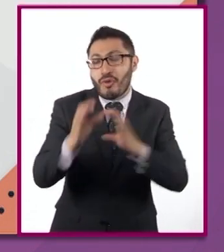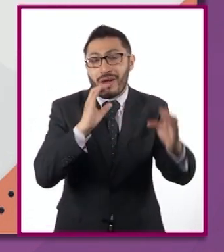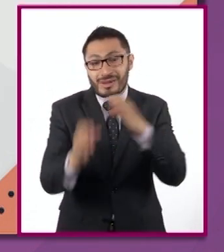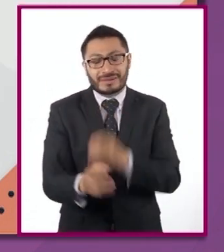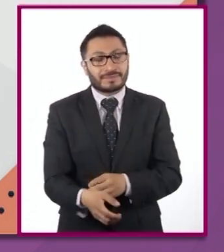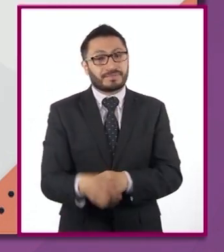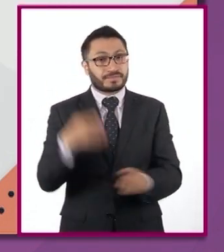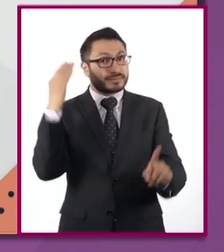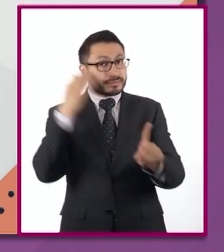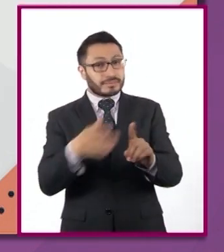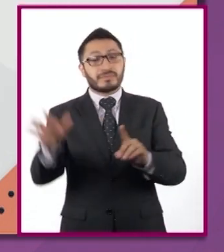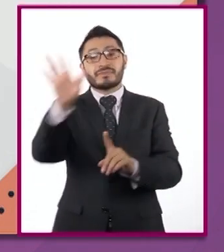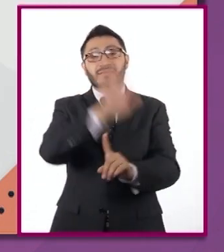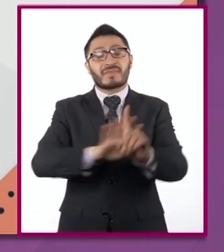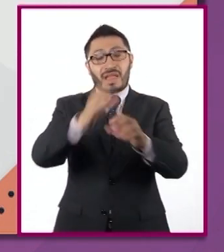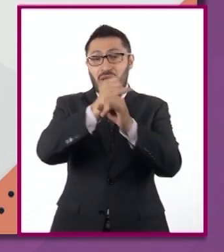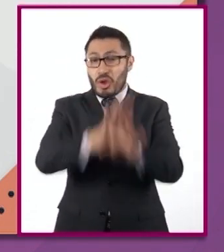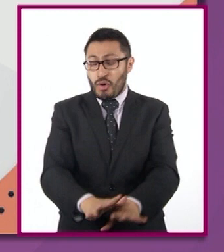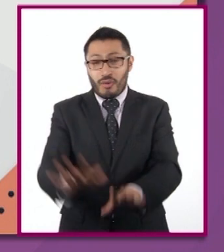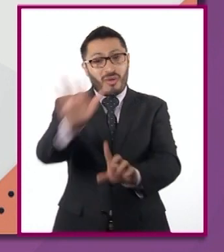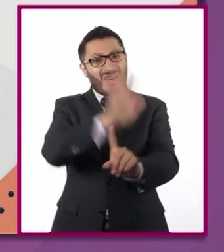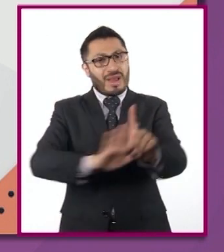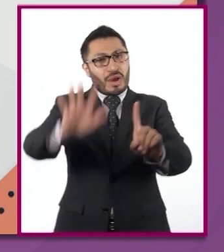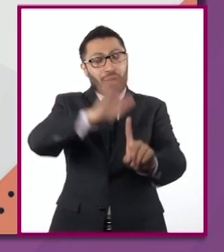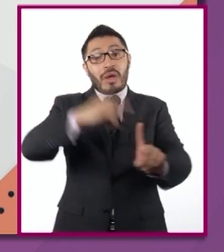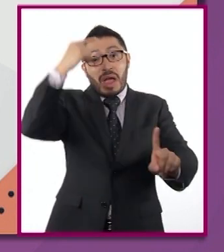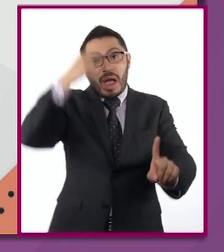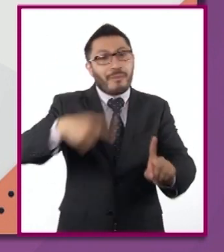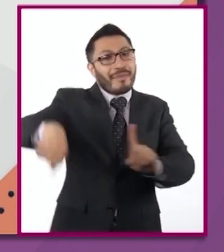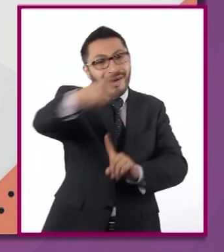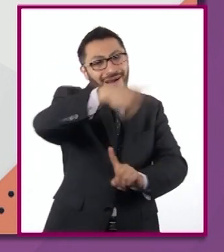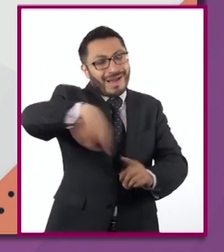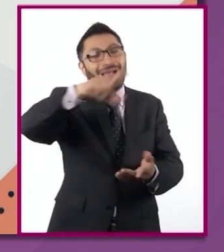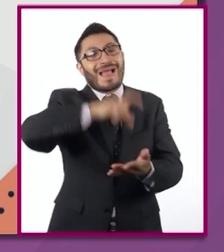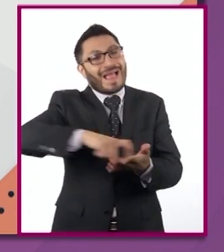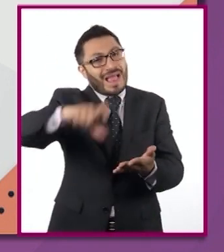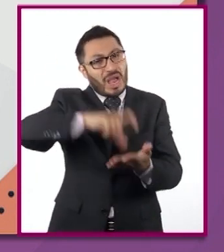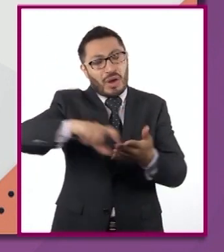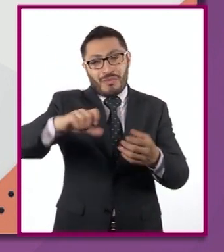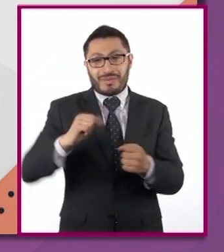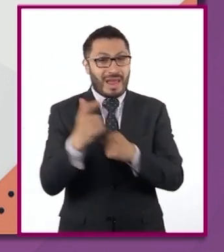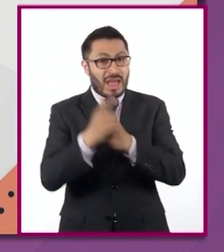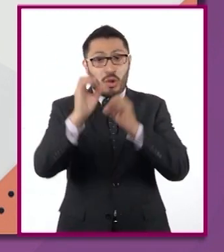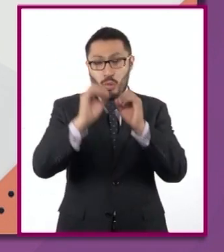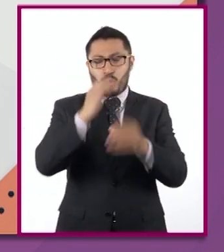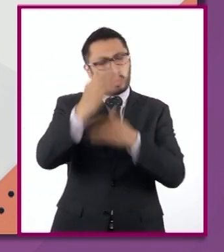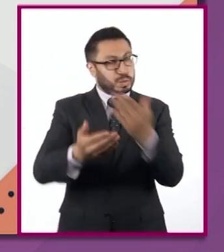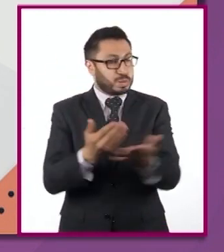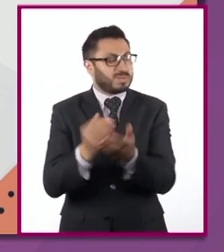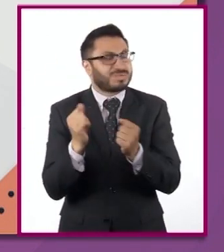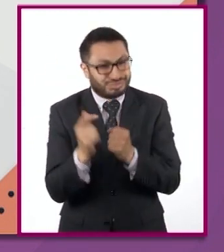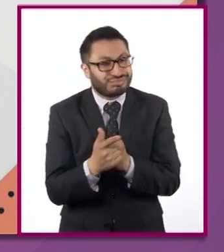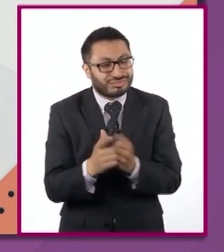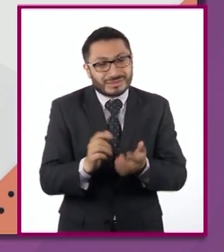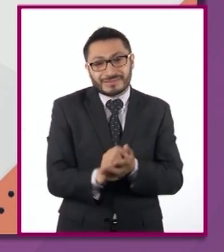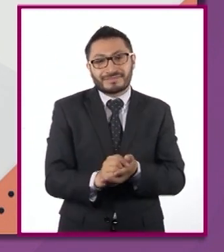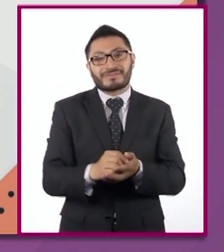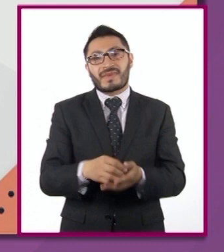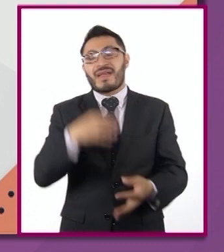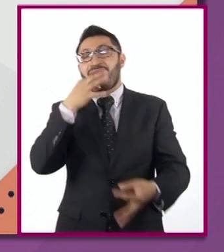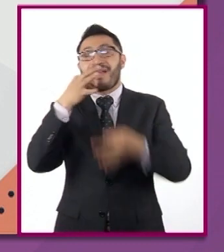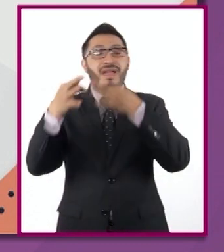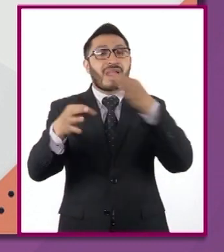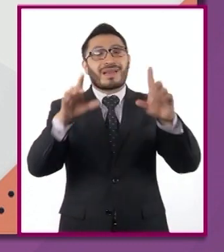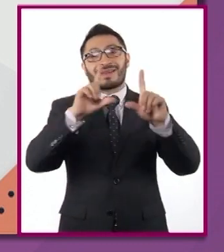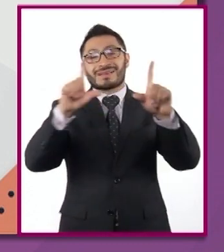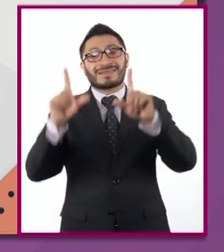informar y convencer al público al que se dirigen para que adquieran un bien o un servicio. Los anuncios son creados